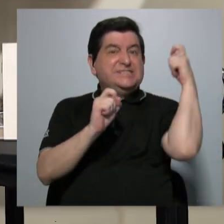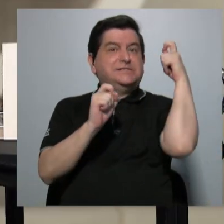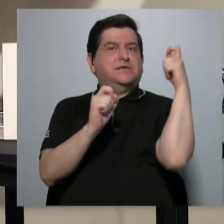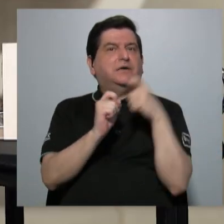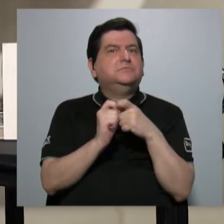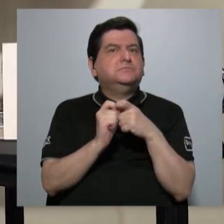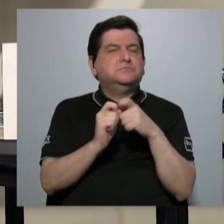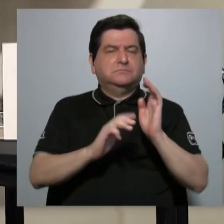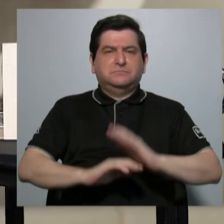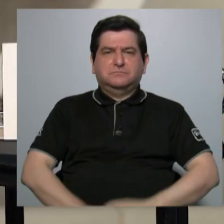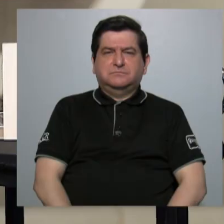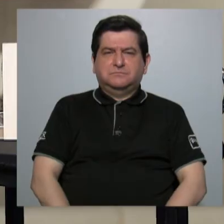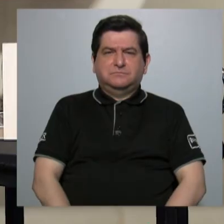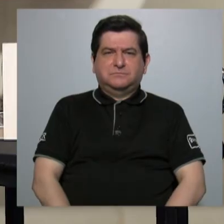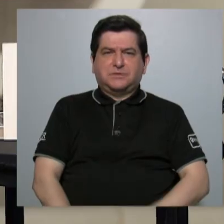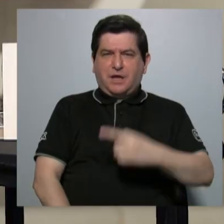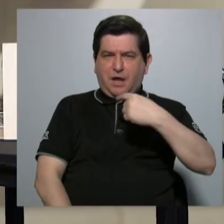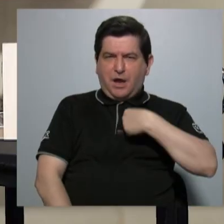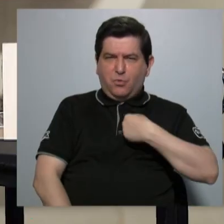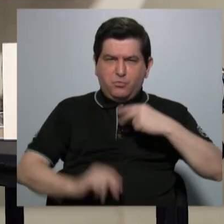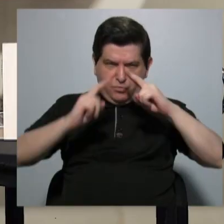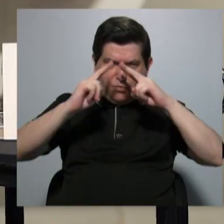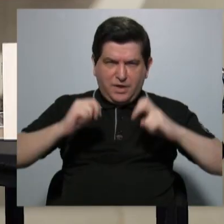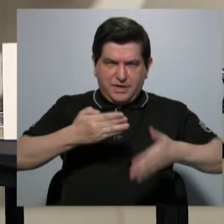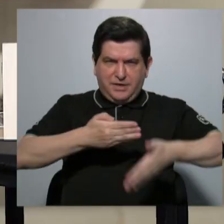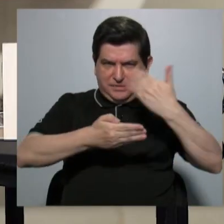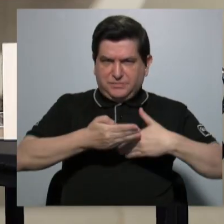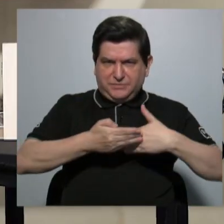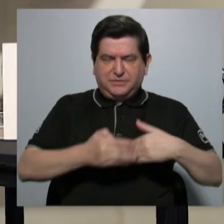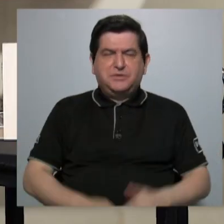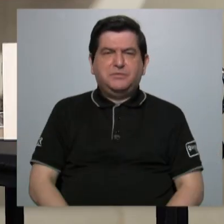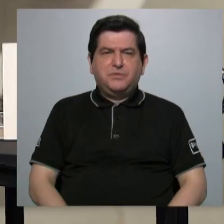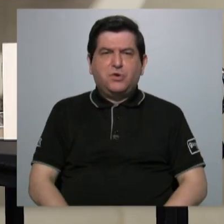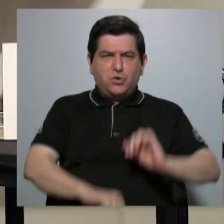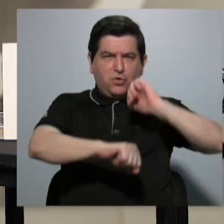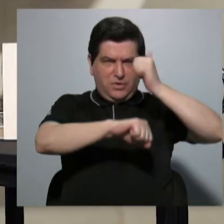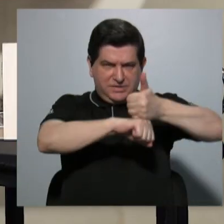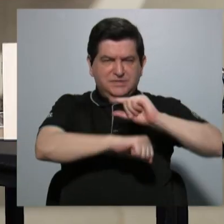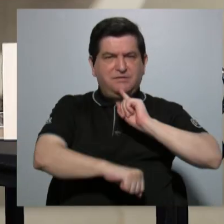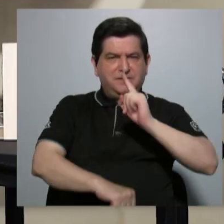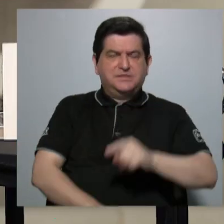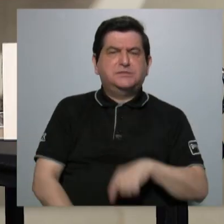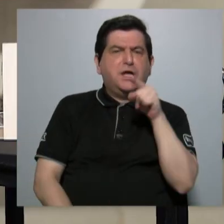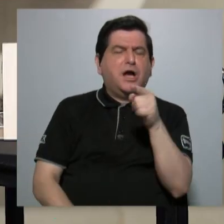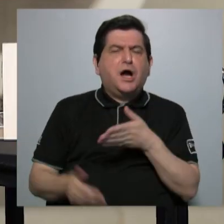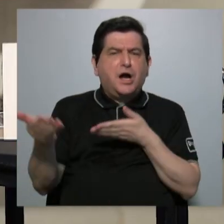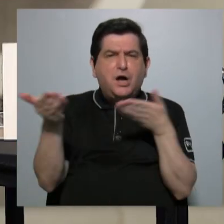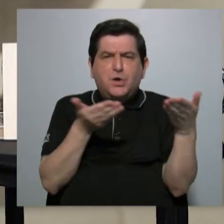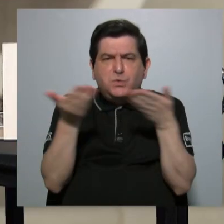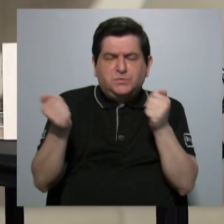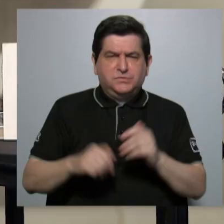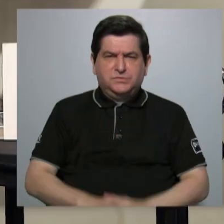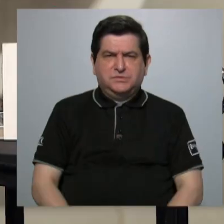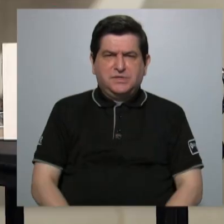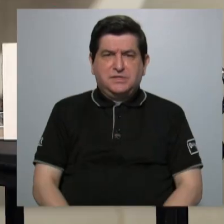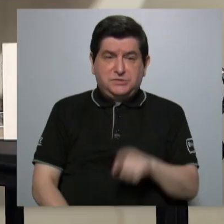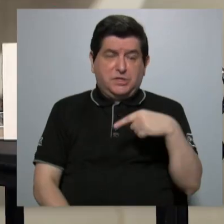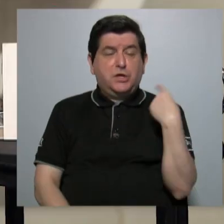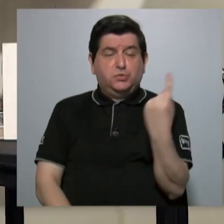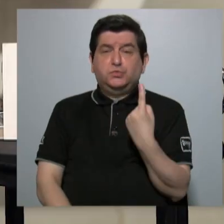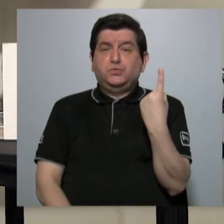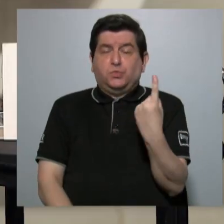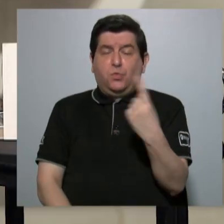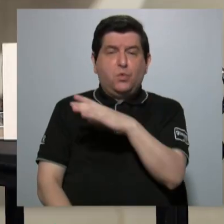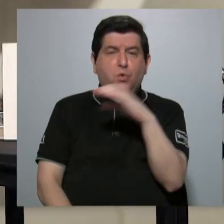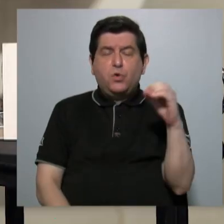específico, ¿verdad? Entonces a uno le hacen un examen y lo ubican y le dicen, bueno, usted sirve para ser